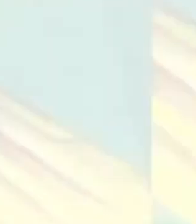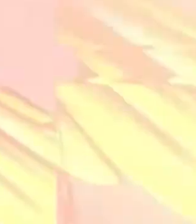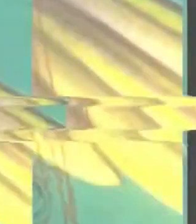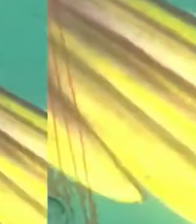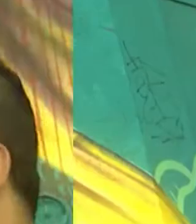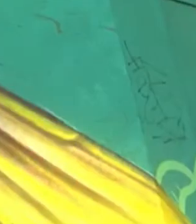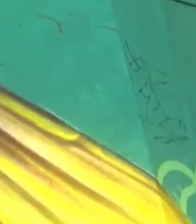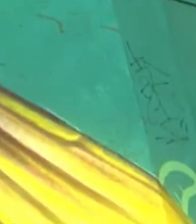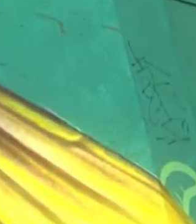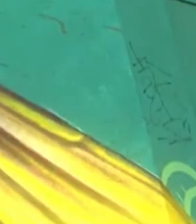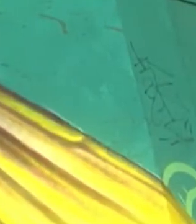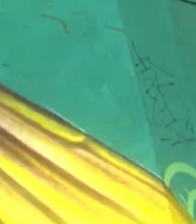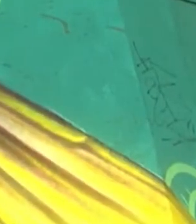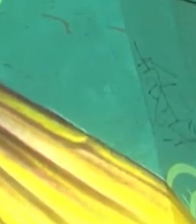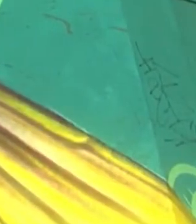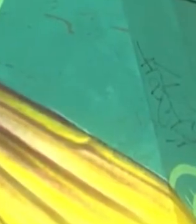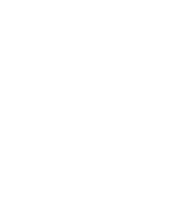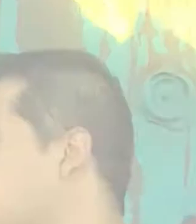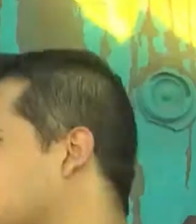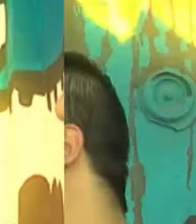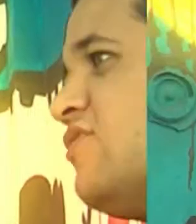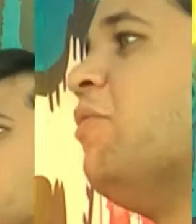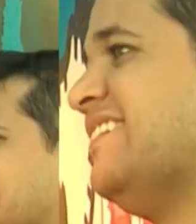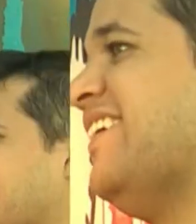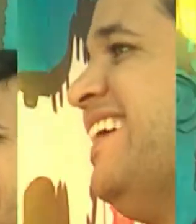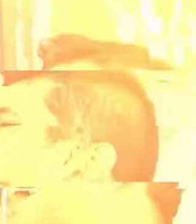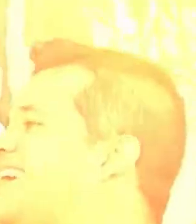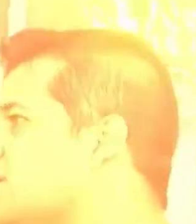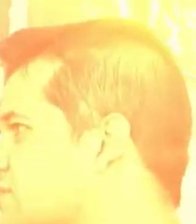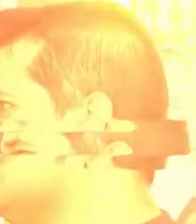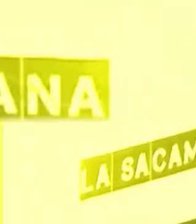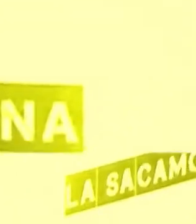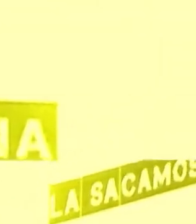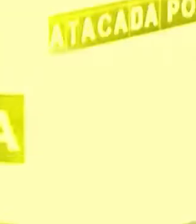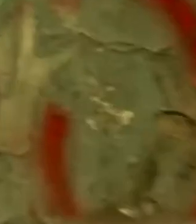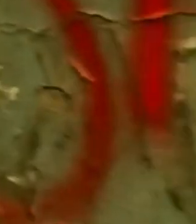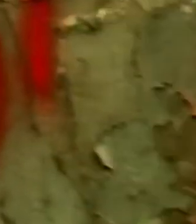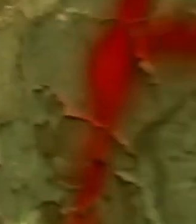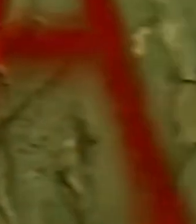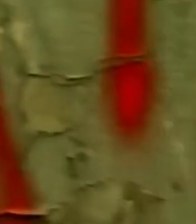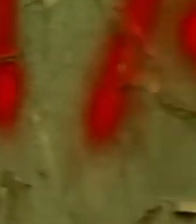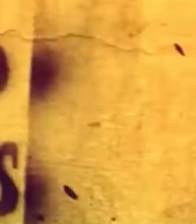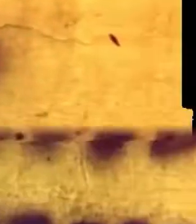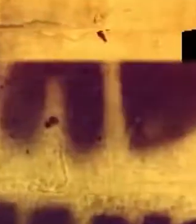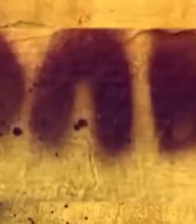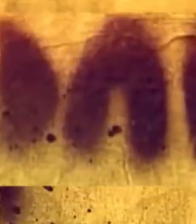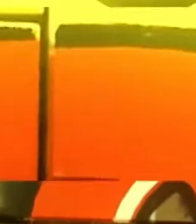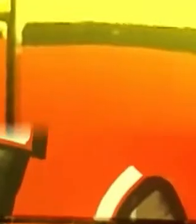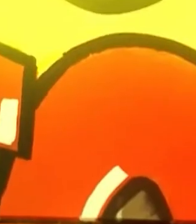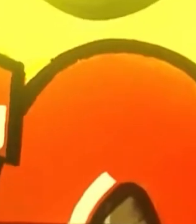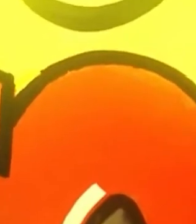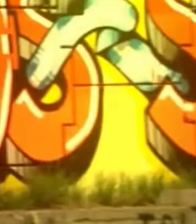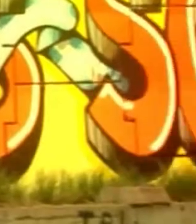Somos dos, somos dos, somos dos. Somos dos, somos dos, somos dos. Somos dos, somos dos, somos dos, somos dos, somos